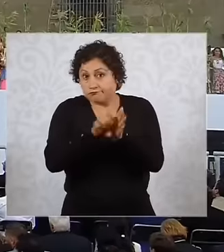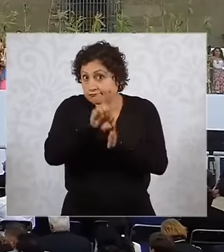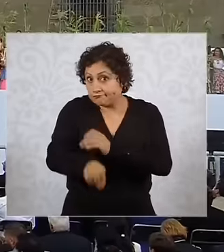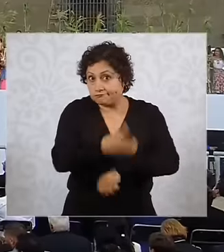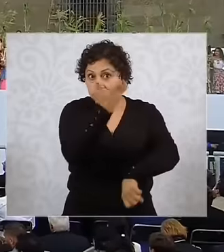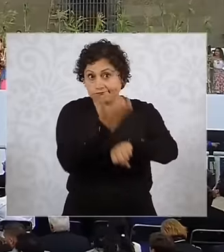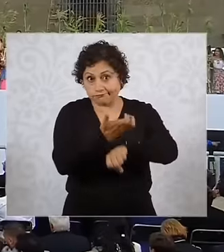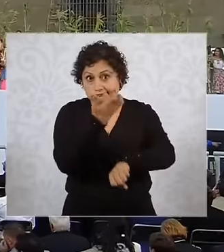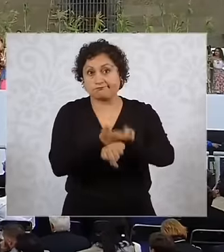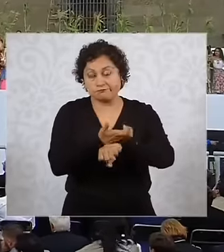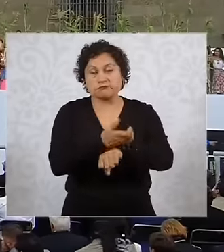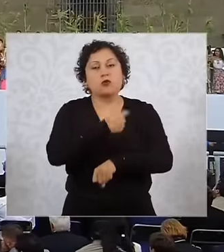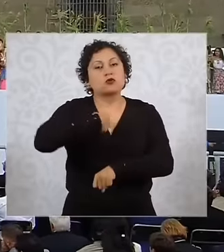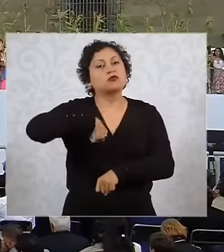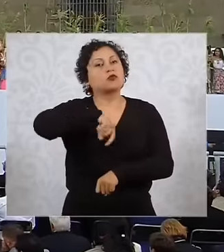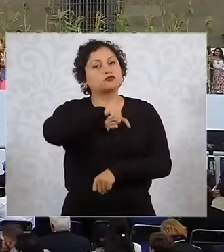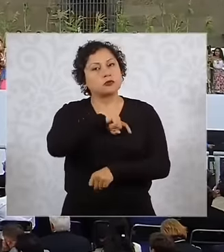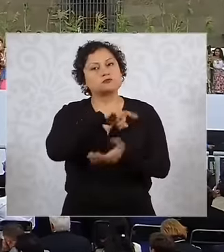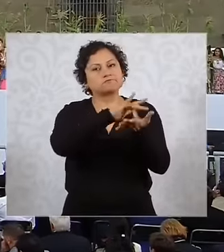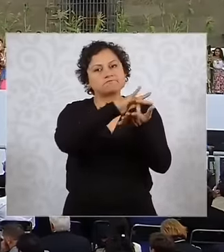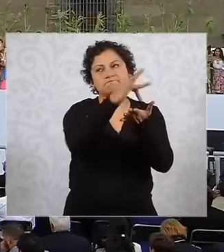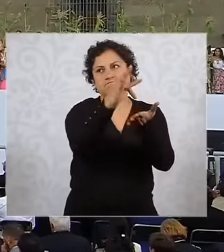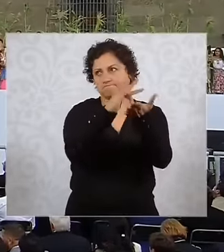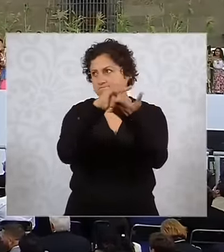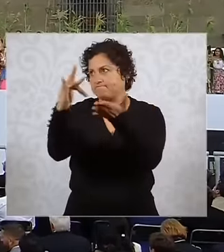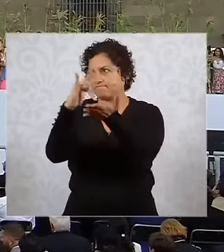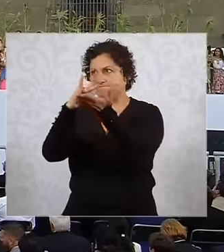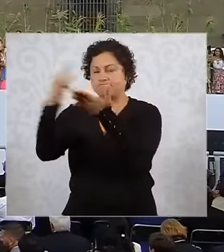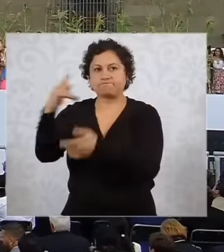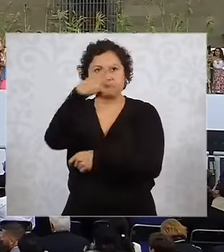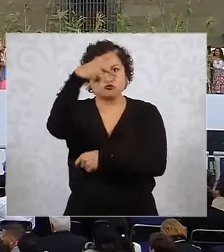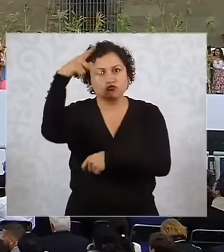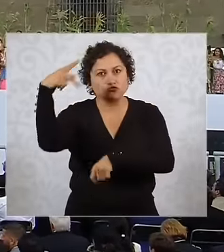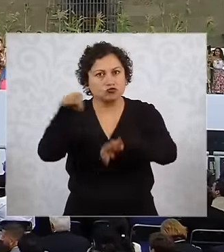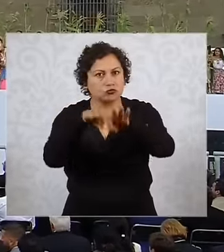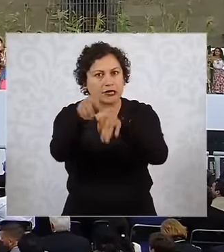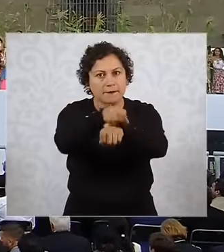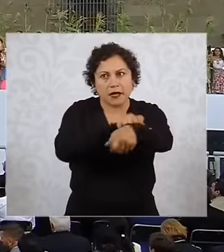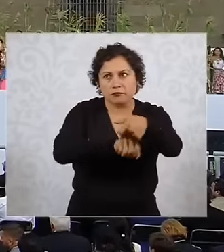estaremos agradecidos y admirados por su trabajo,